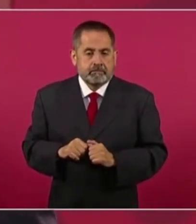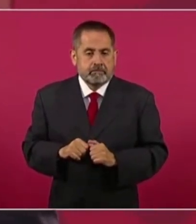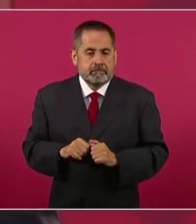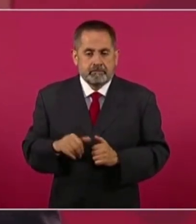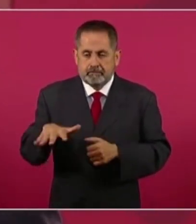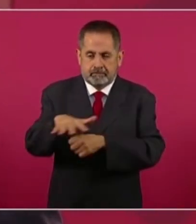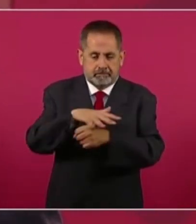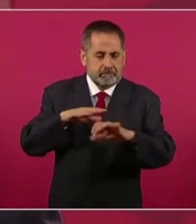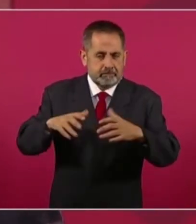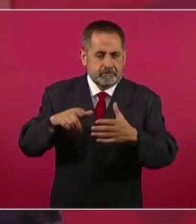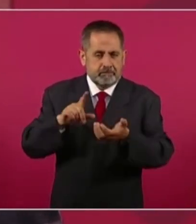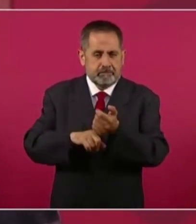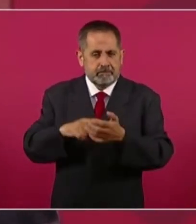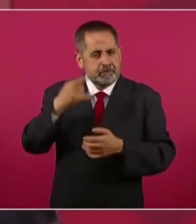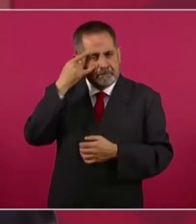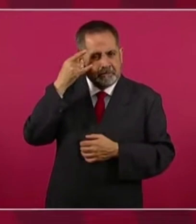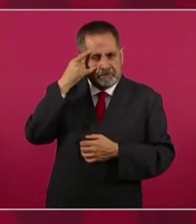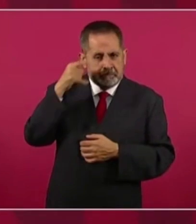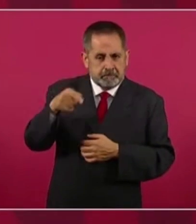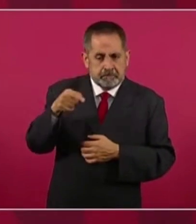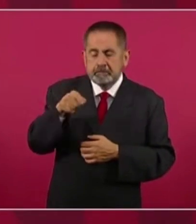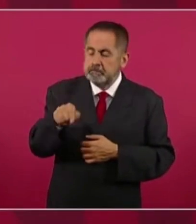la sonda de Campeche,